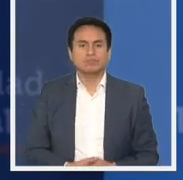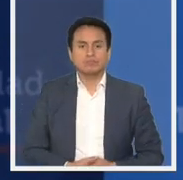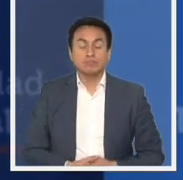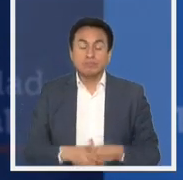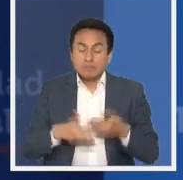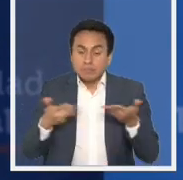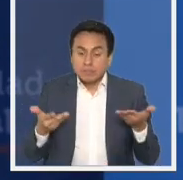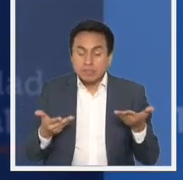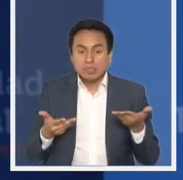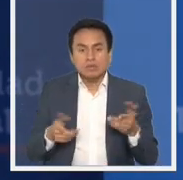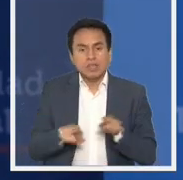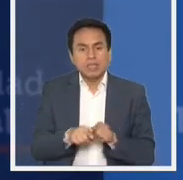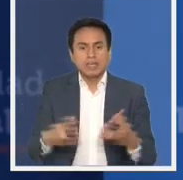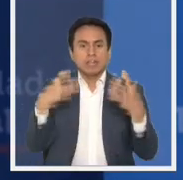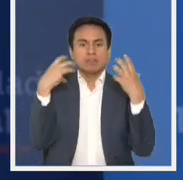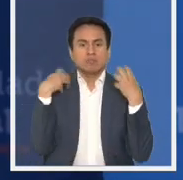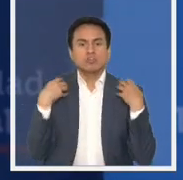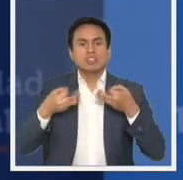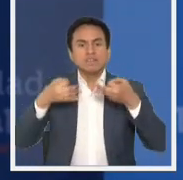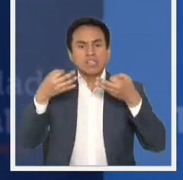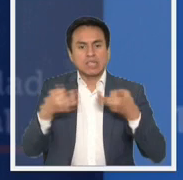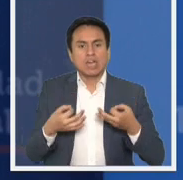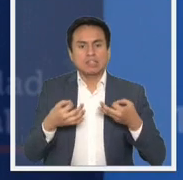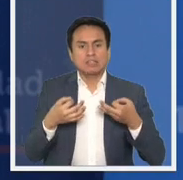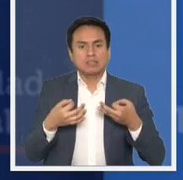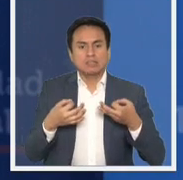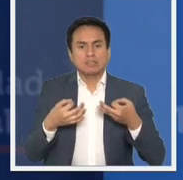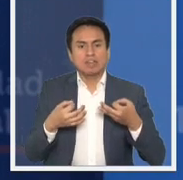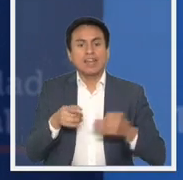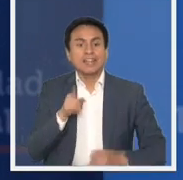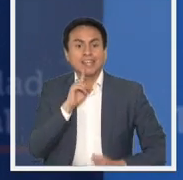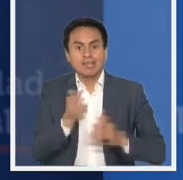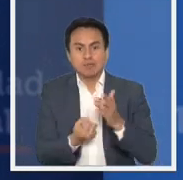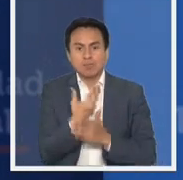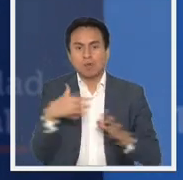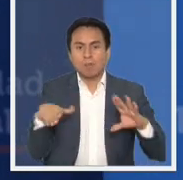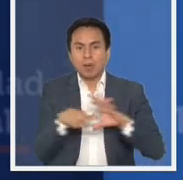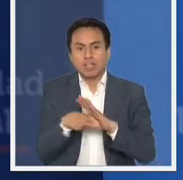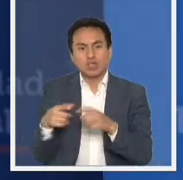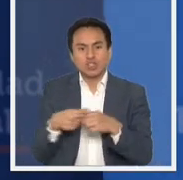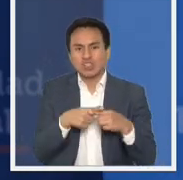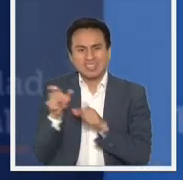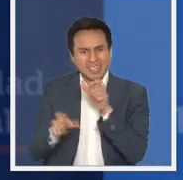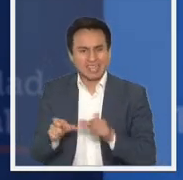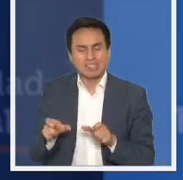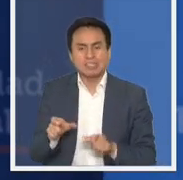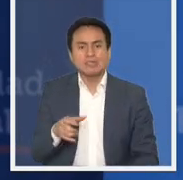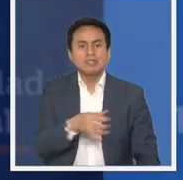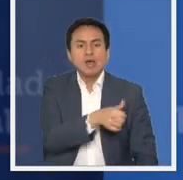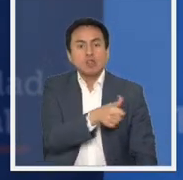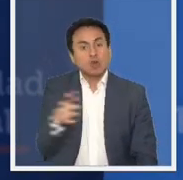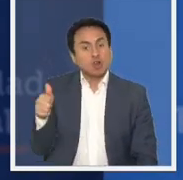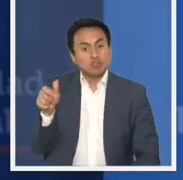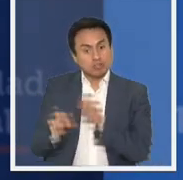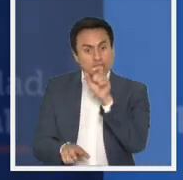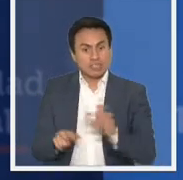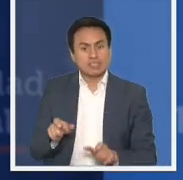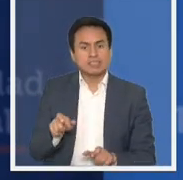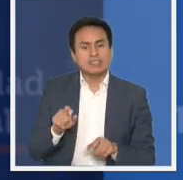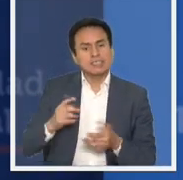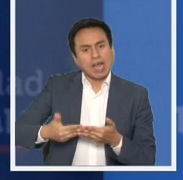por lo tanto por sentido de responsabilidad para tener un nuevo pacto Social para todos quienes hicieron